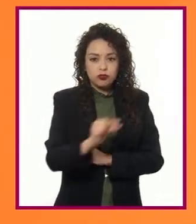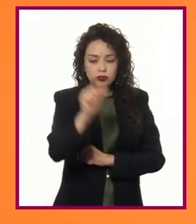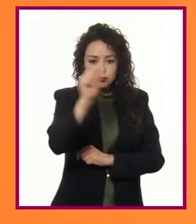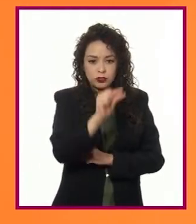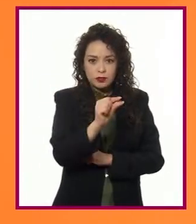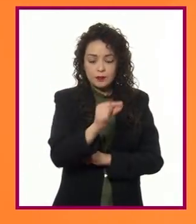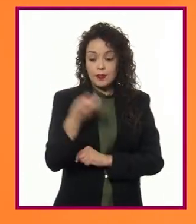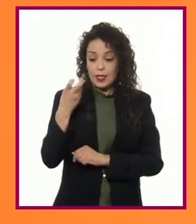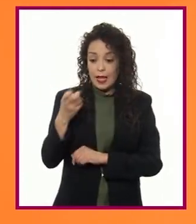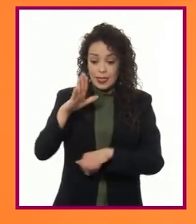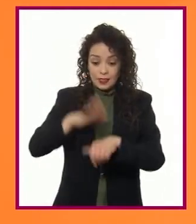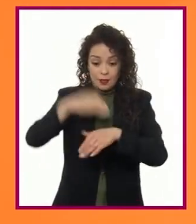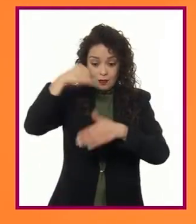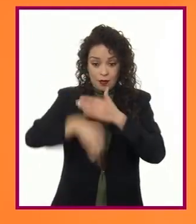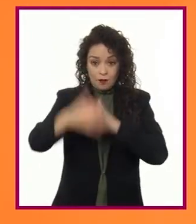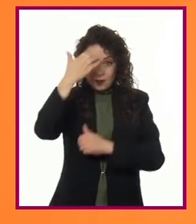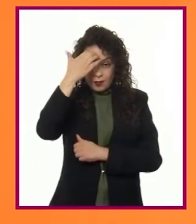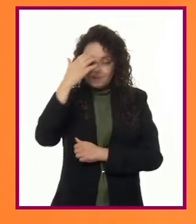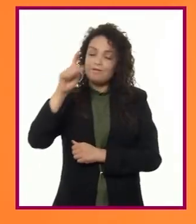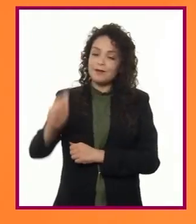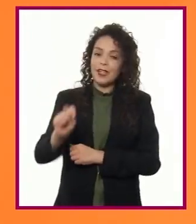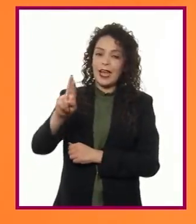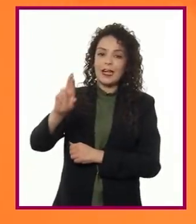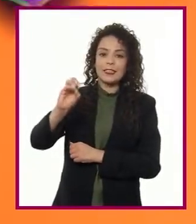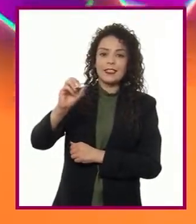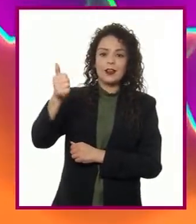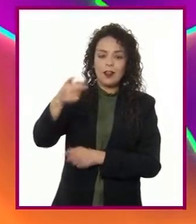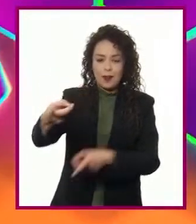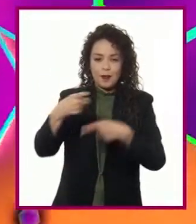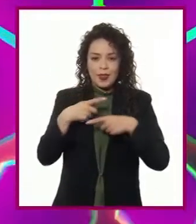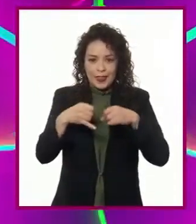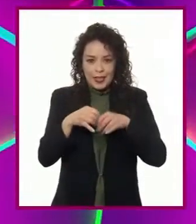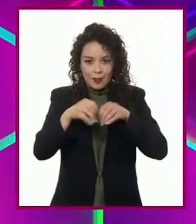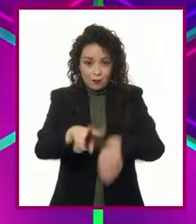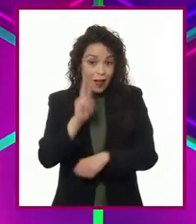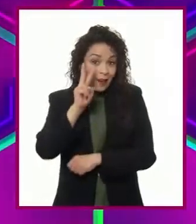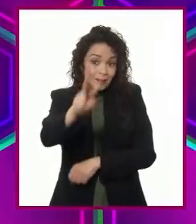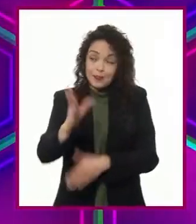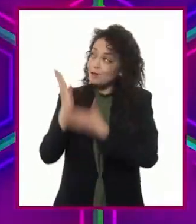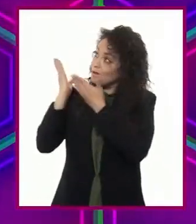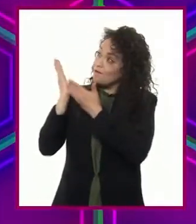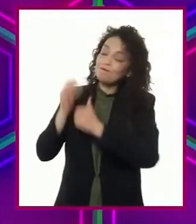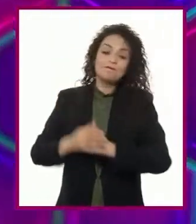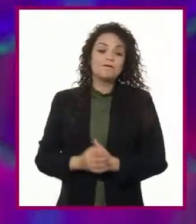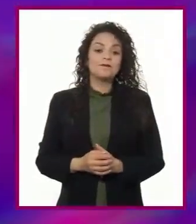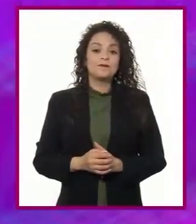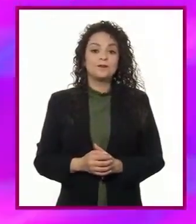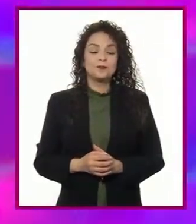respecto, vayamos con TR06, que nos tiene esta información.